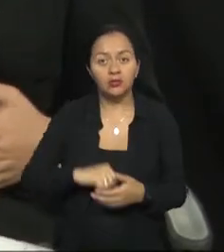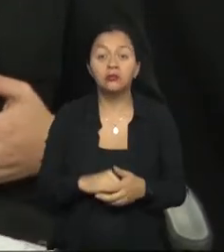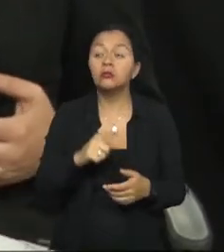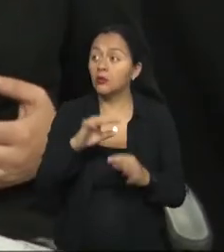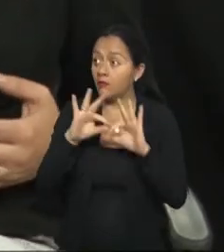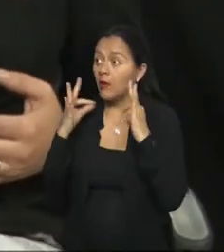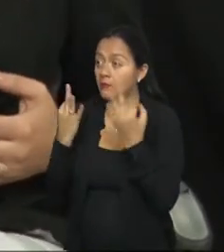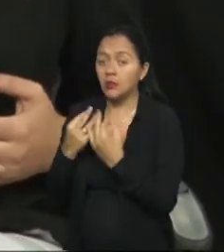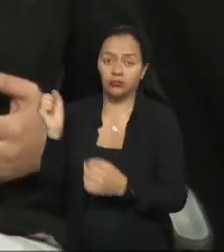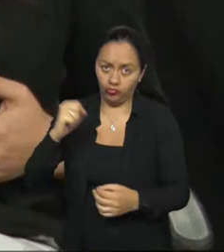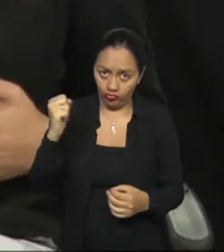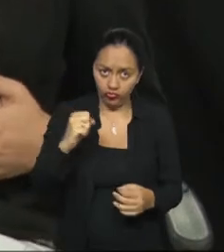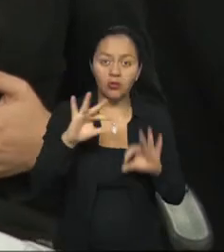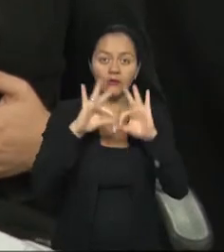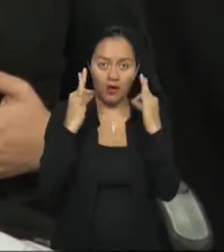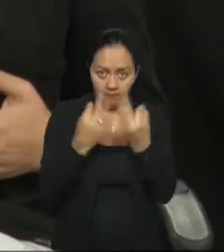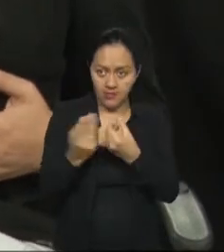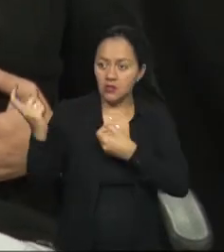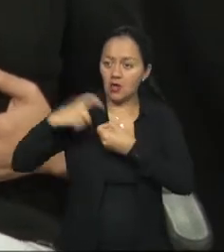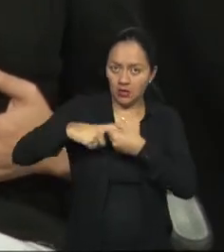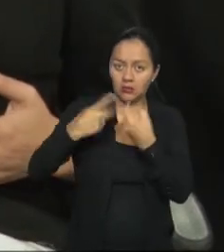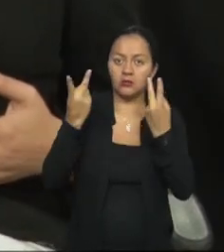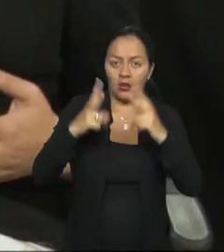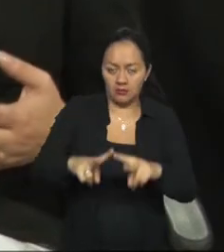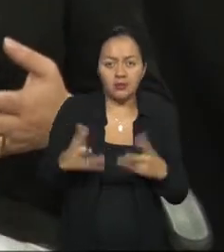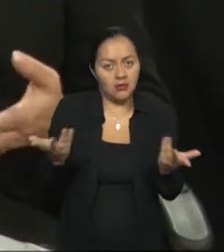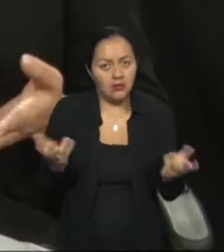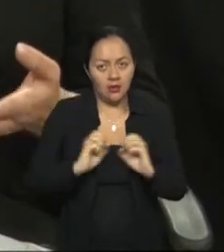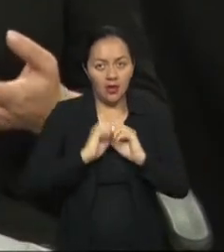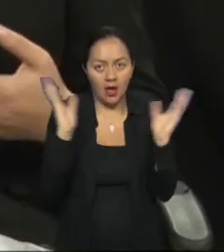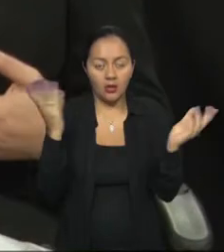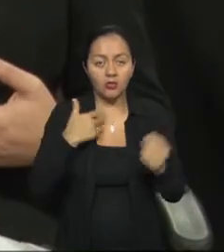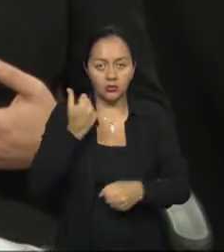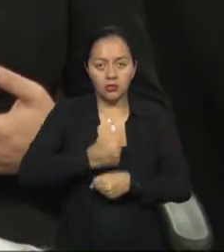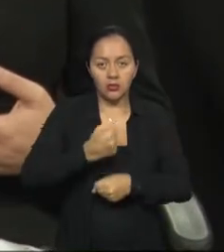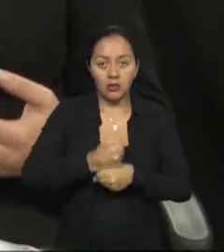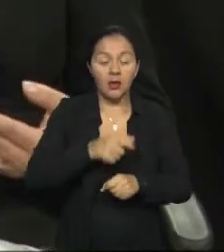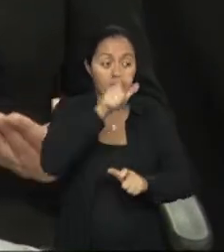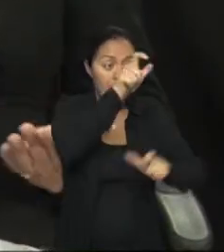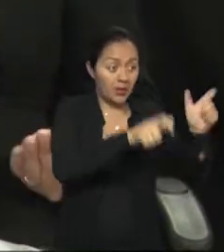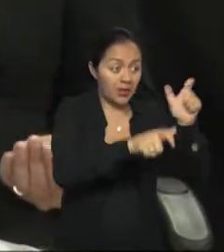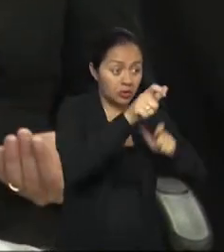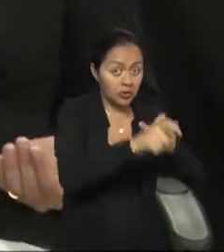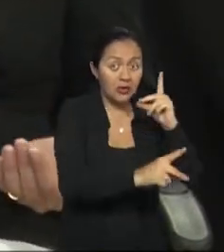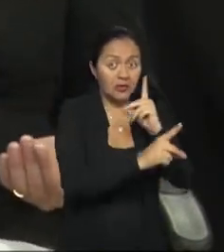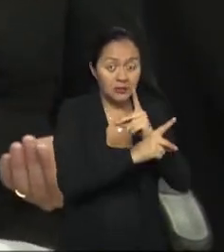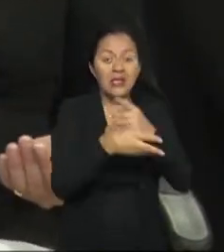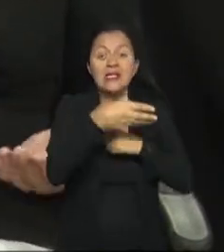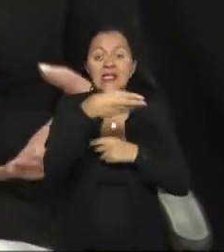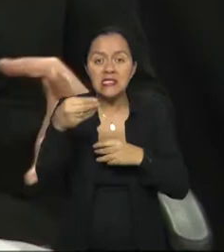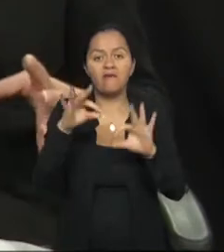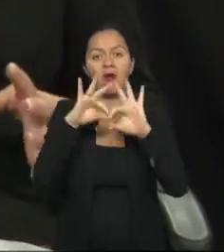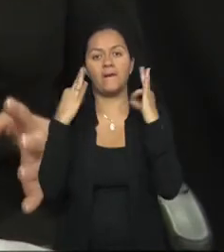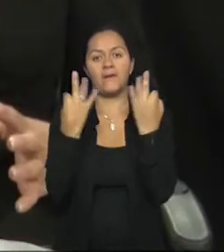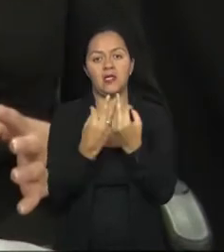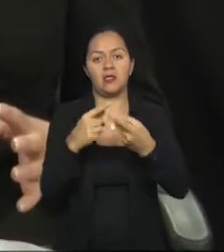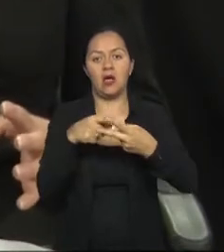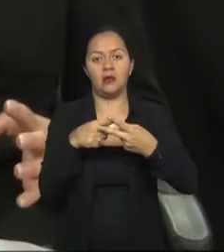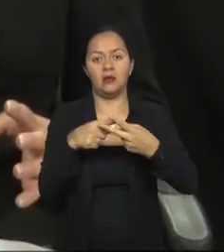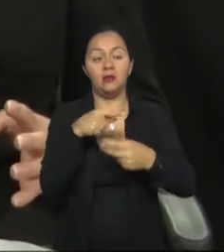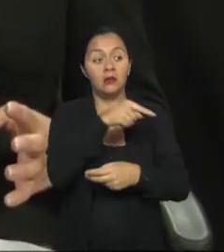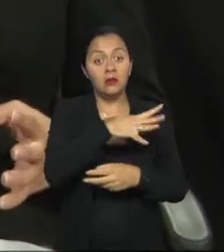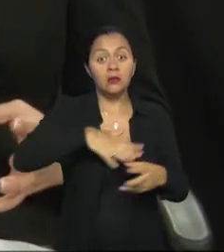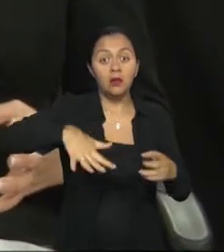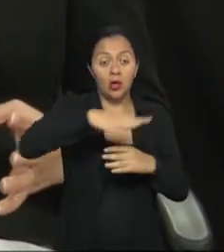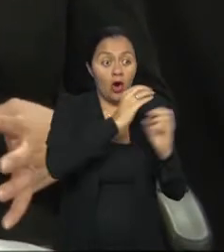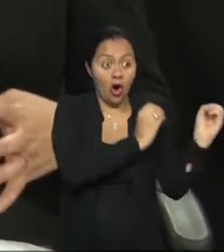derechos. ¿No? Directamente. Por supuesto, sí, por supuesto. El trabajo que se hace es personas con discapacidad y familias. Sus familias. Una vez